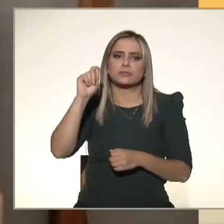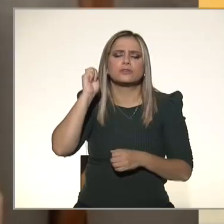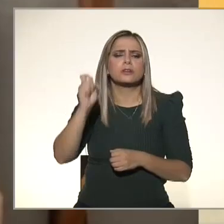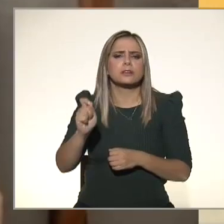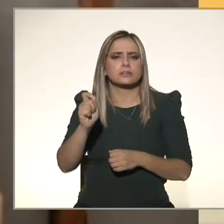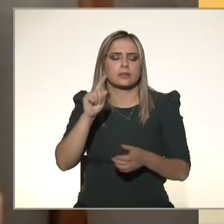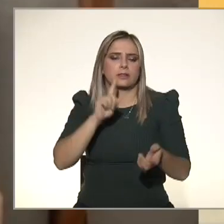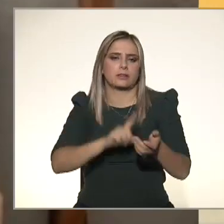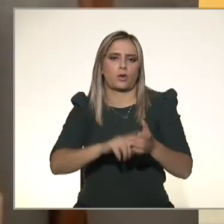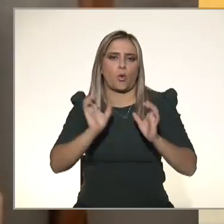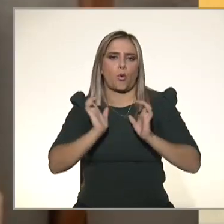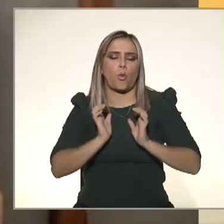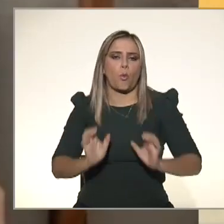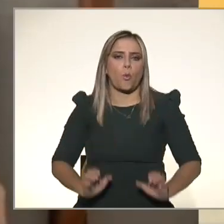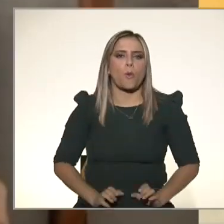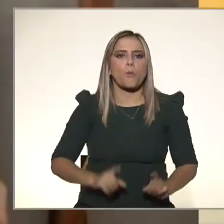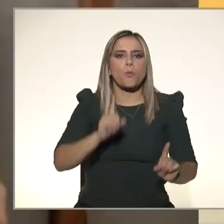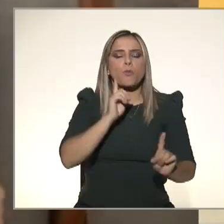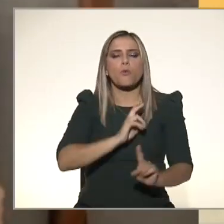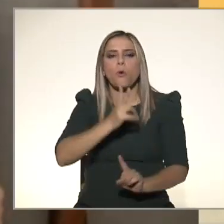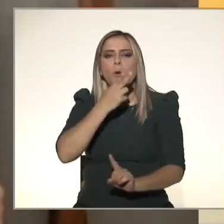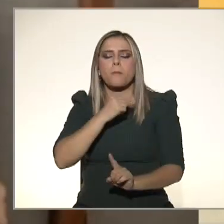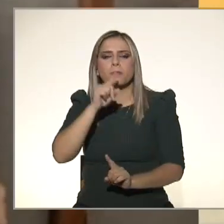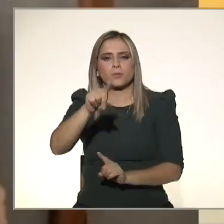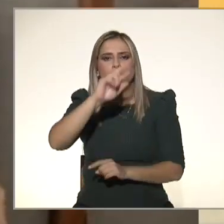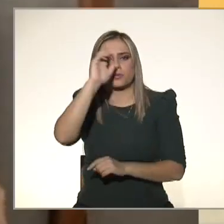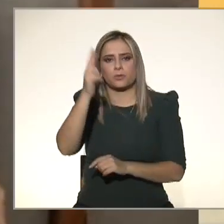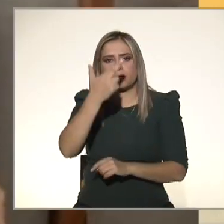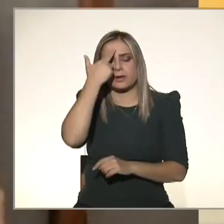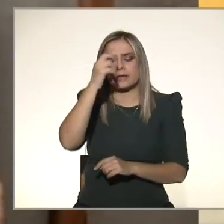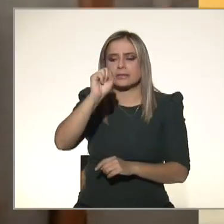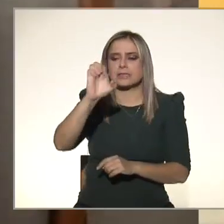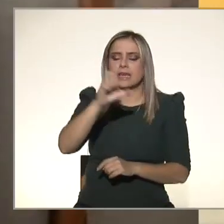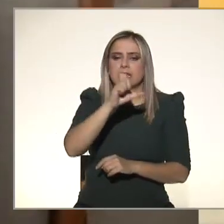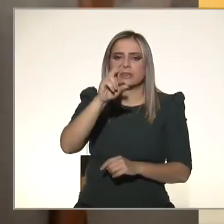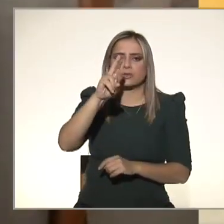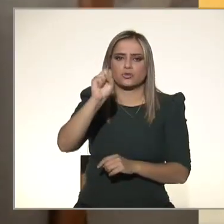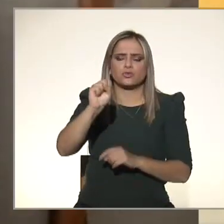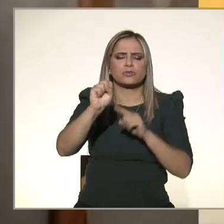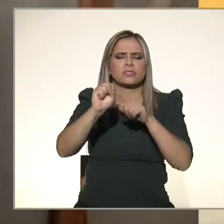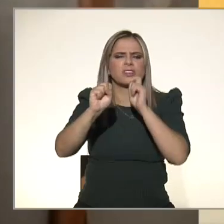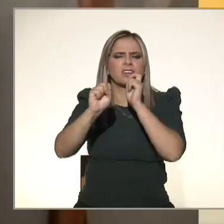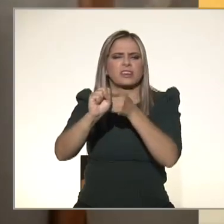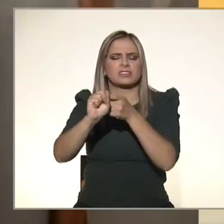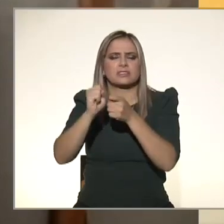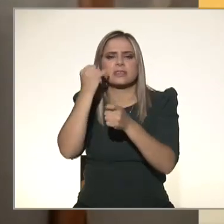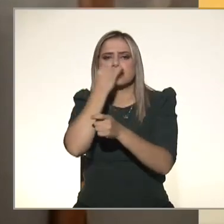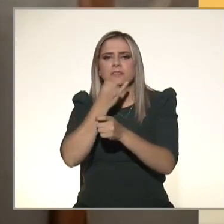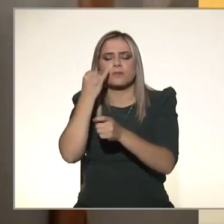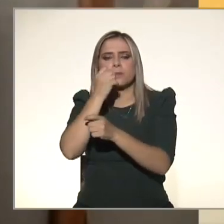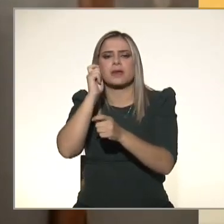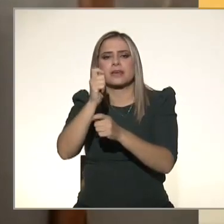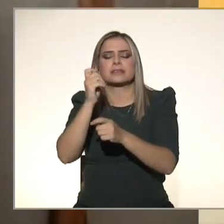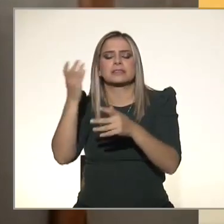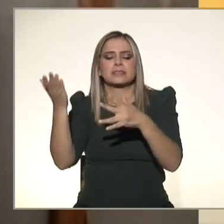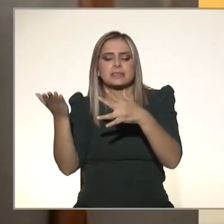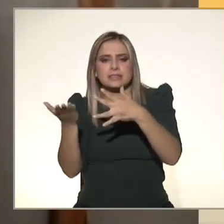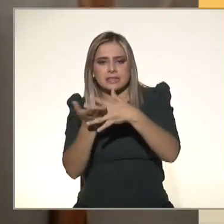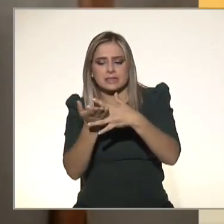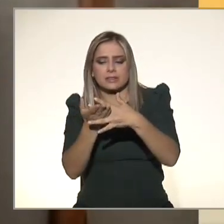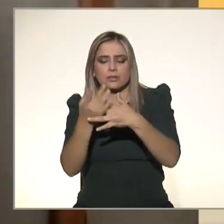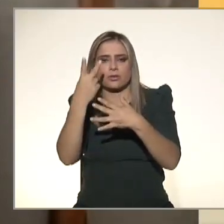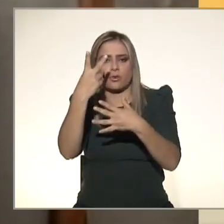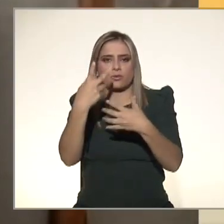biológica porque recordemos que deriva del latín sectus o sexus, que quiere decir dividir, escindir, partir en